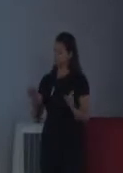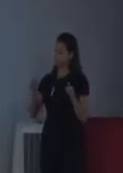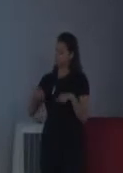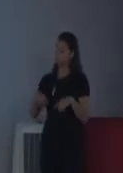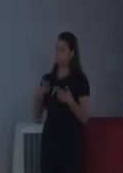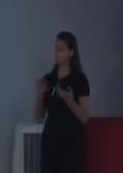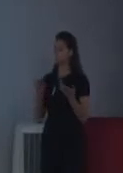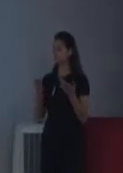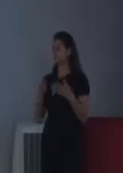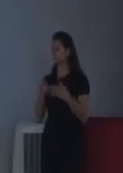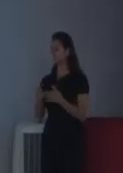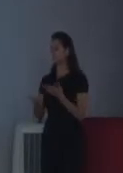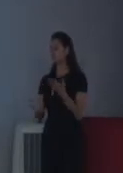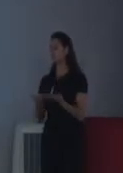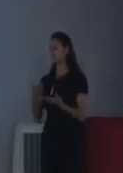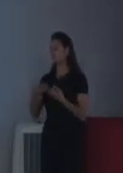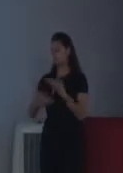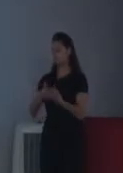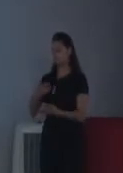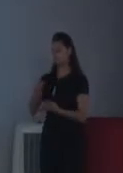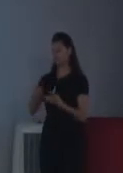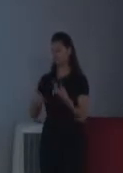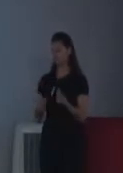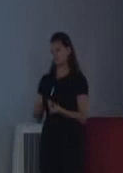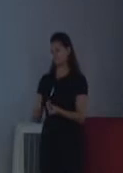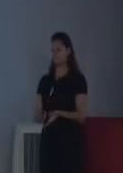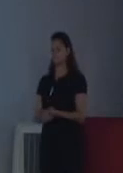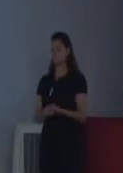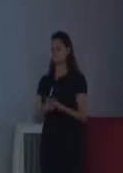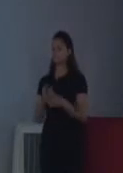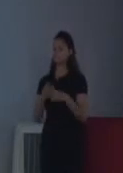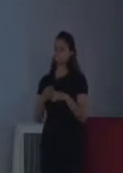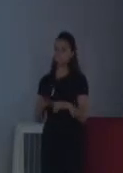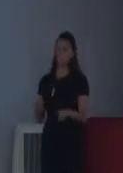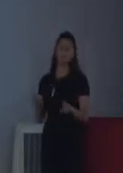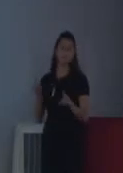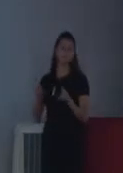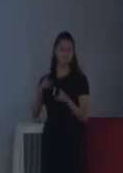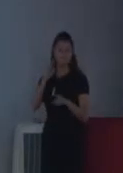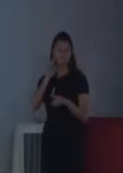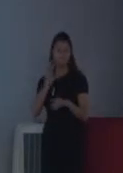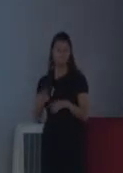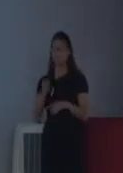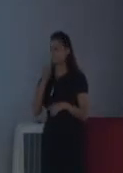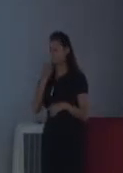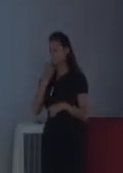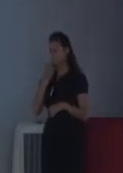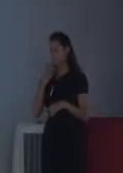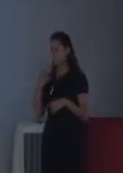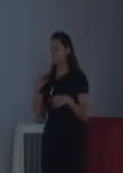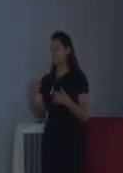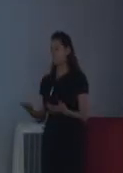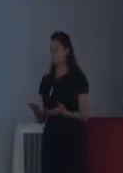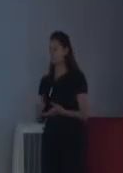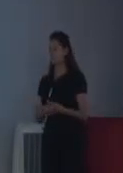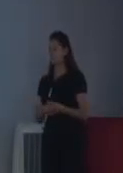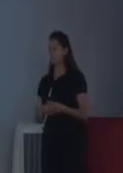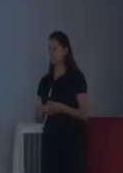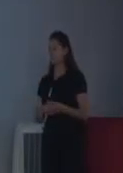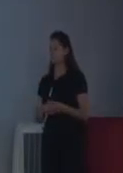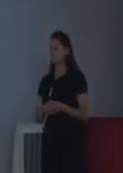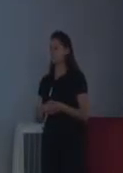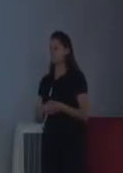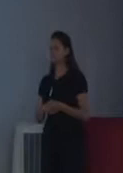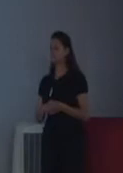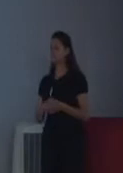también se guía de acuerdo a los procesos que se tengan que llevar, ¿sí? No obstante, hay que mirar, por ejemplo, cómo van a jugar